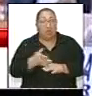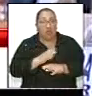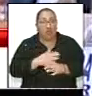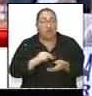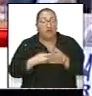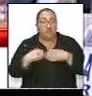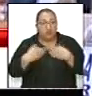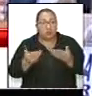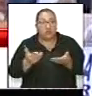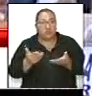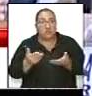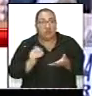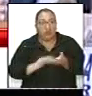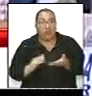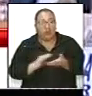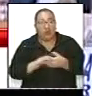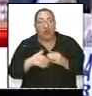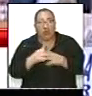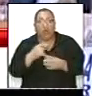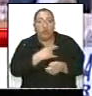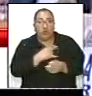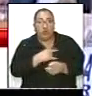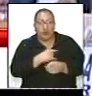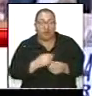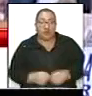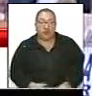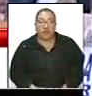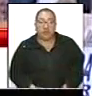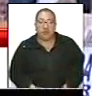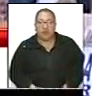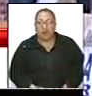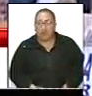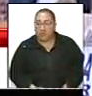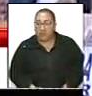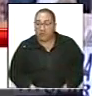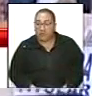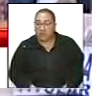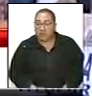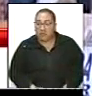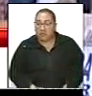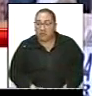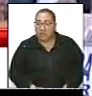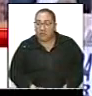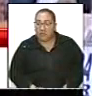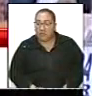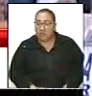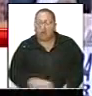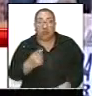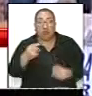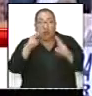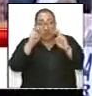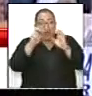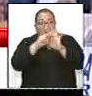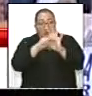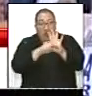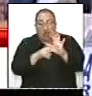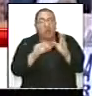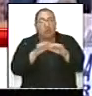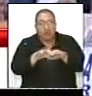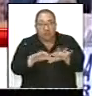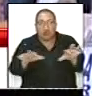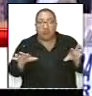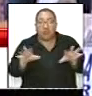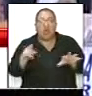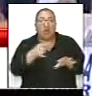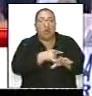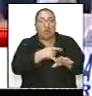el poder licenciar a las universidades, es decir, darle ese marco no únicamente normativo, sino estructural y